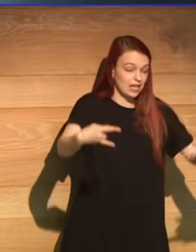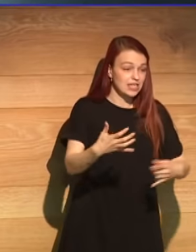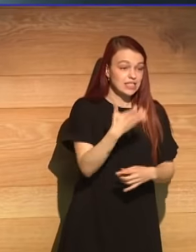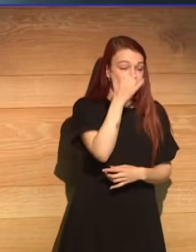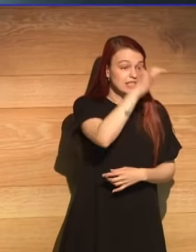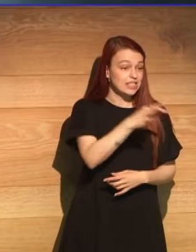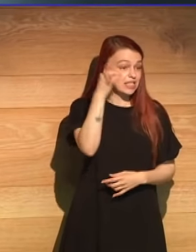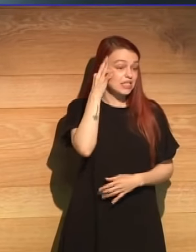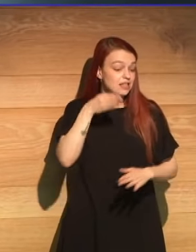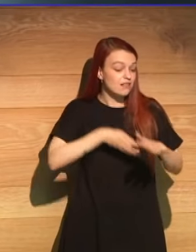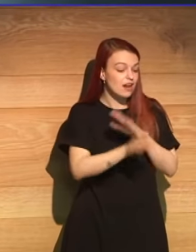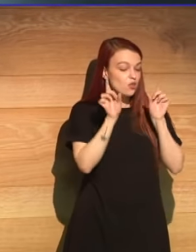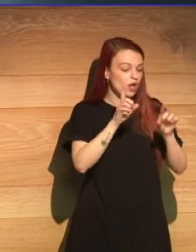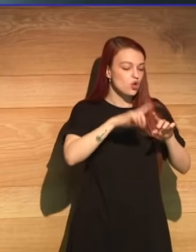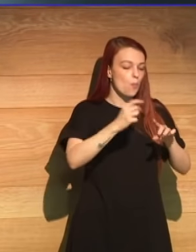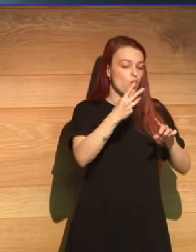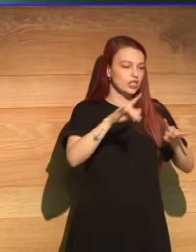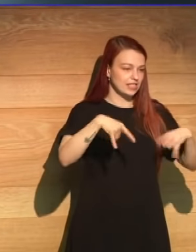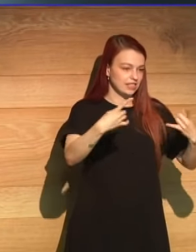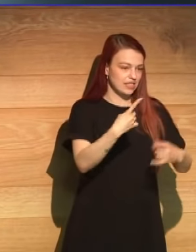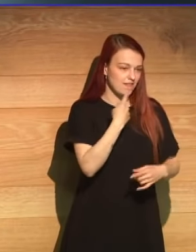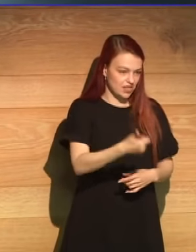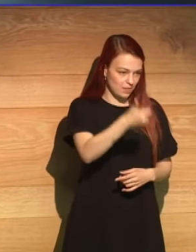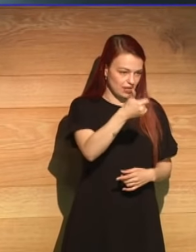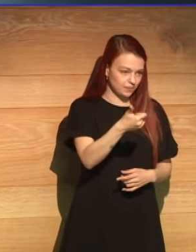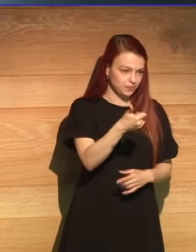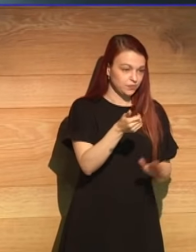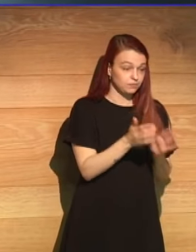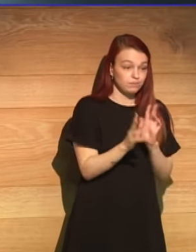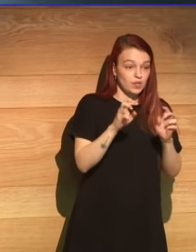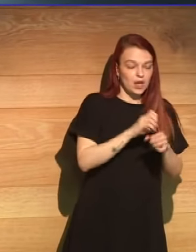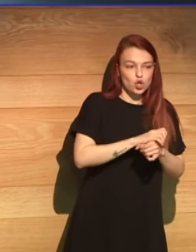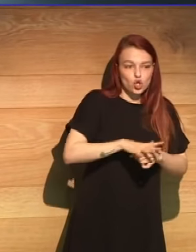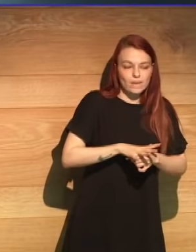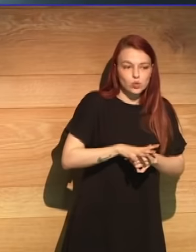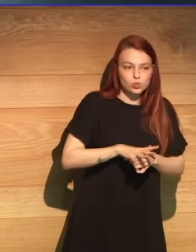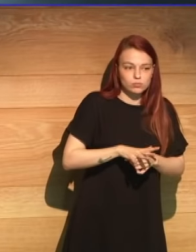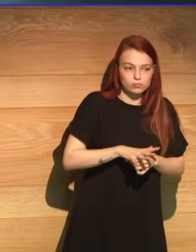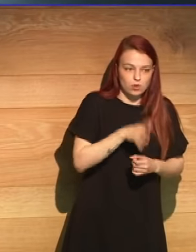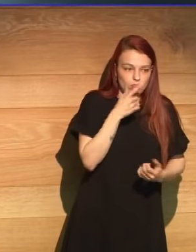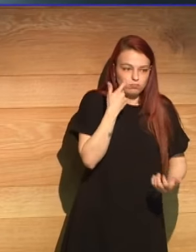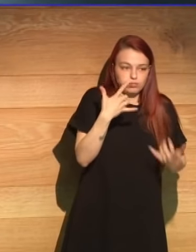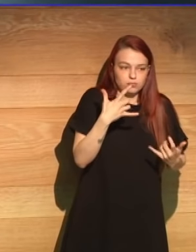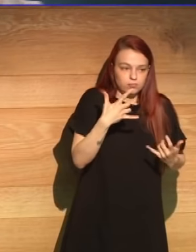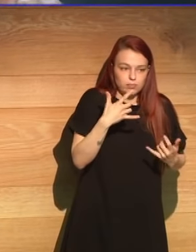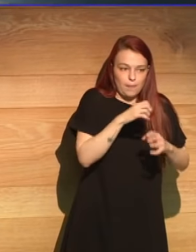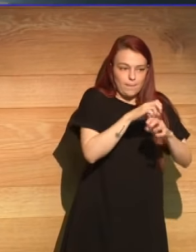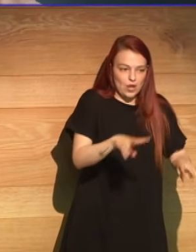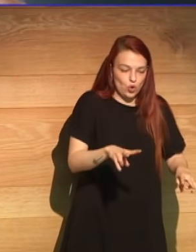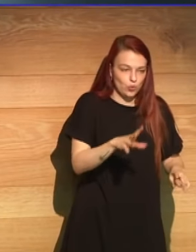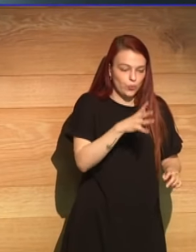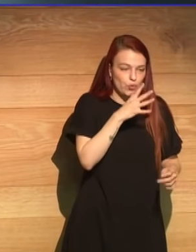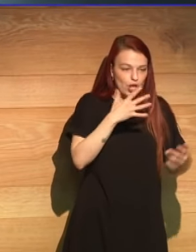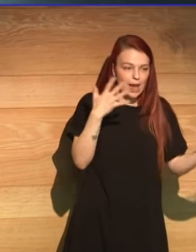si naces mujer en el mundo, ¿no? ¿Qué ha pasado con la pandemia? Pues han pronunciado muchísimo estas diferencias, ¿no? La emergencia te ha